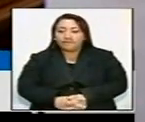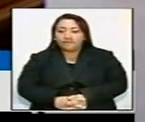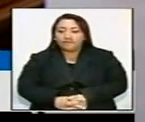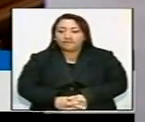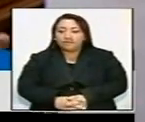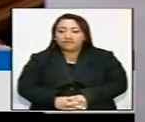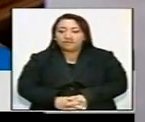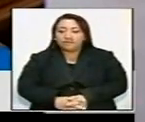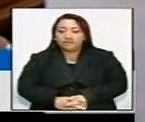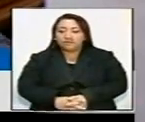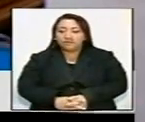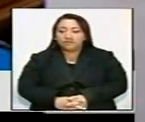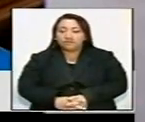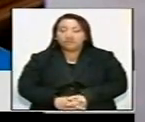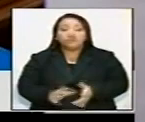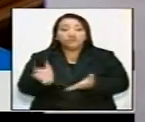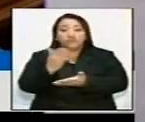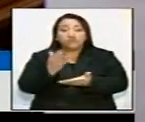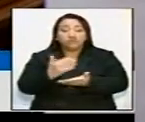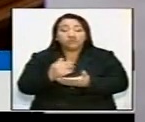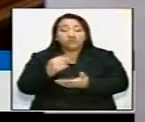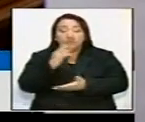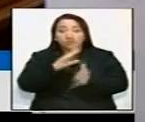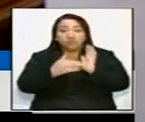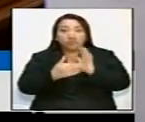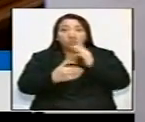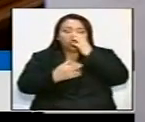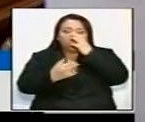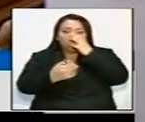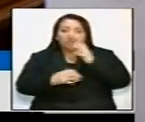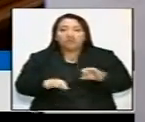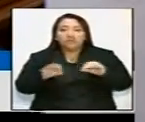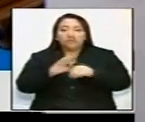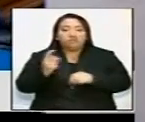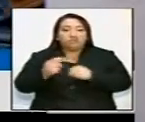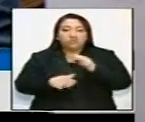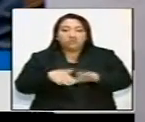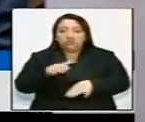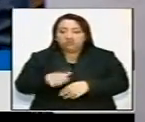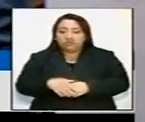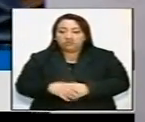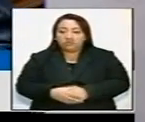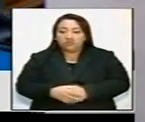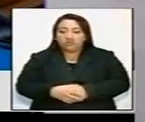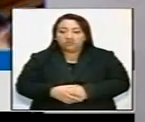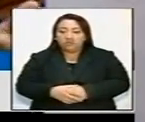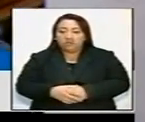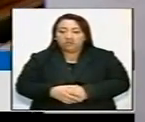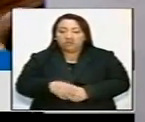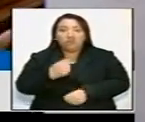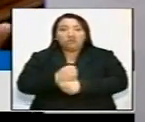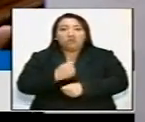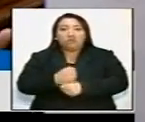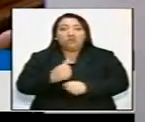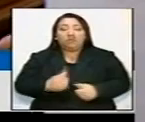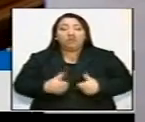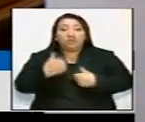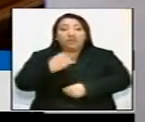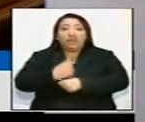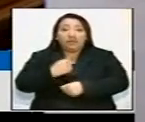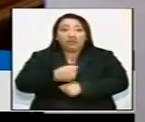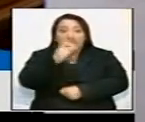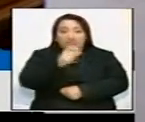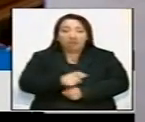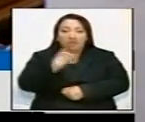laboral. La literatura muestra que es muy importante en los primeros pasos en el trabajo, en la vida laboral,